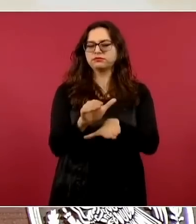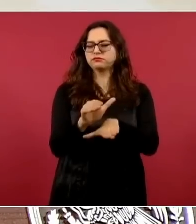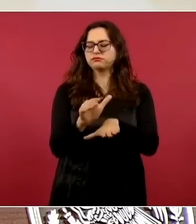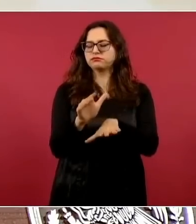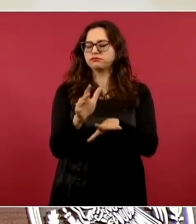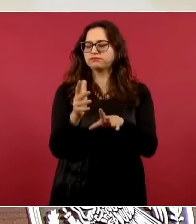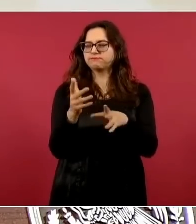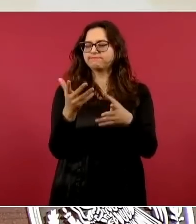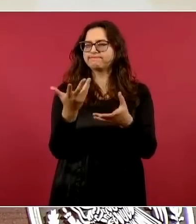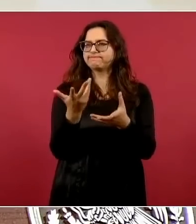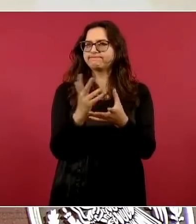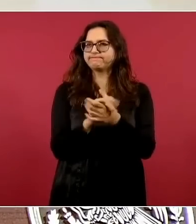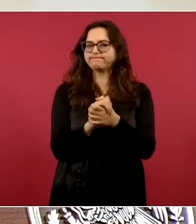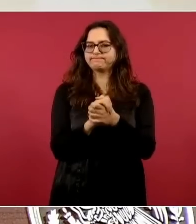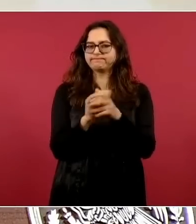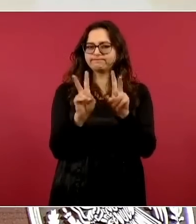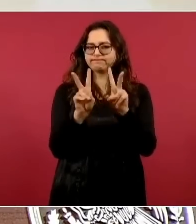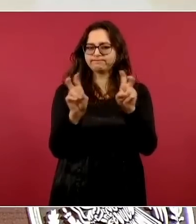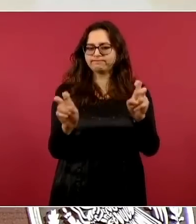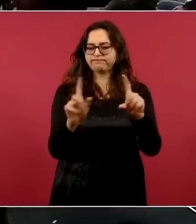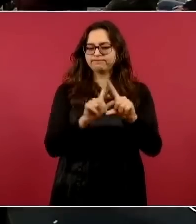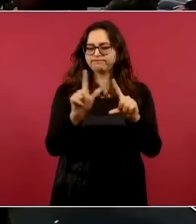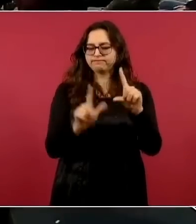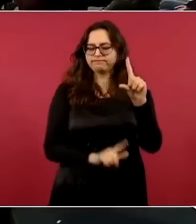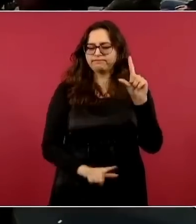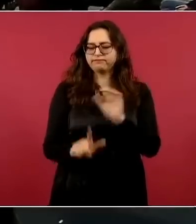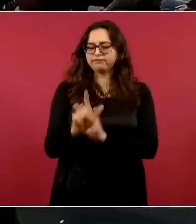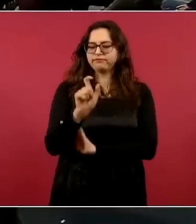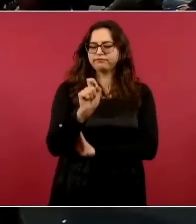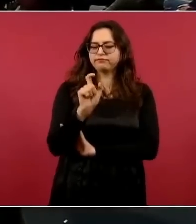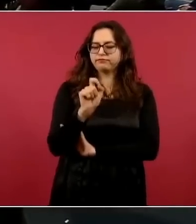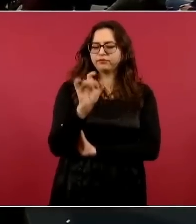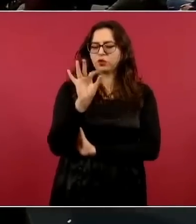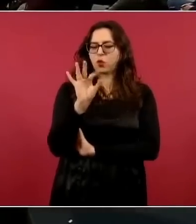mil periodistas en México.